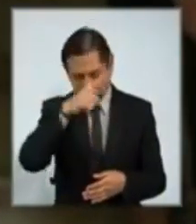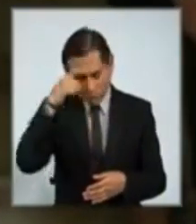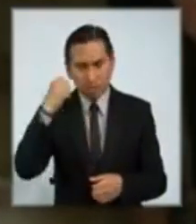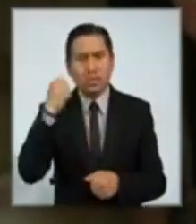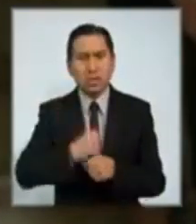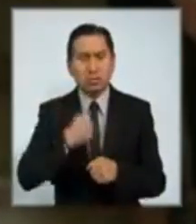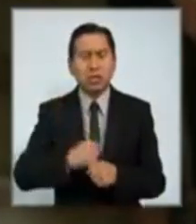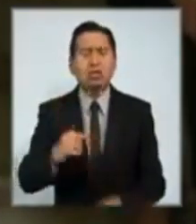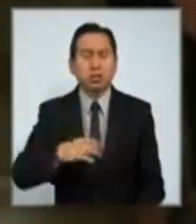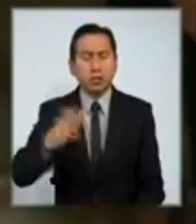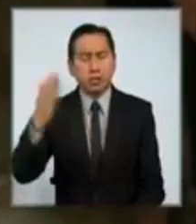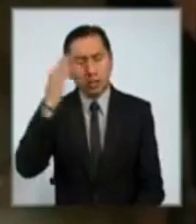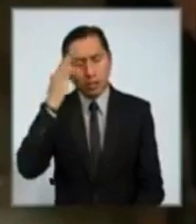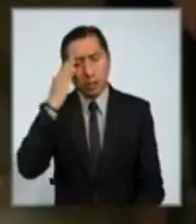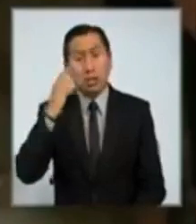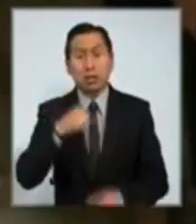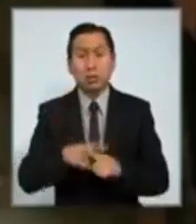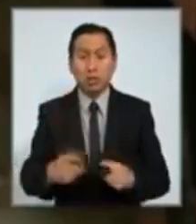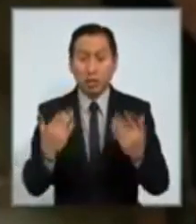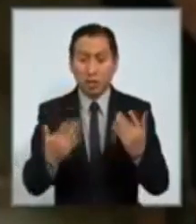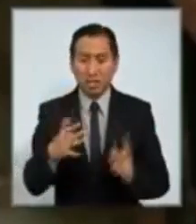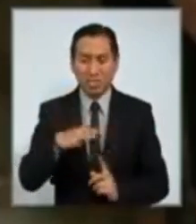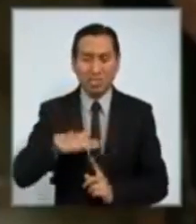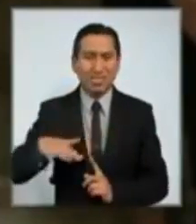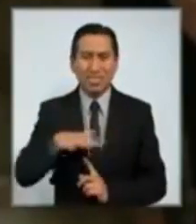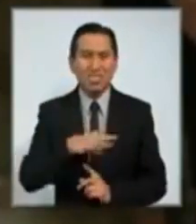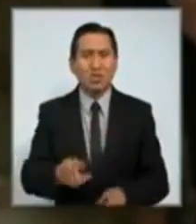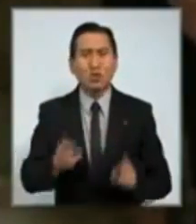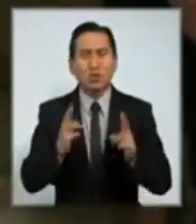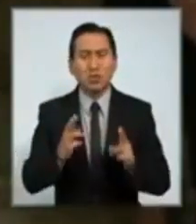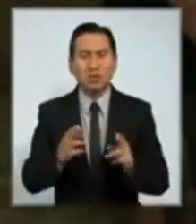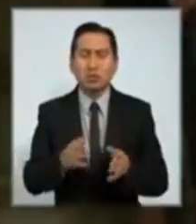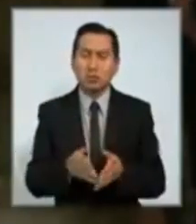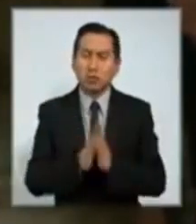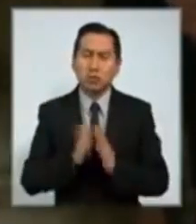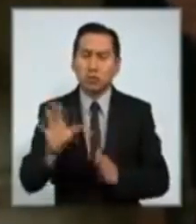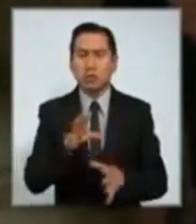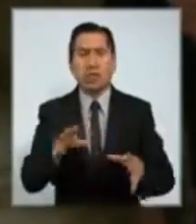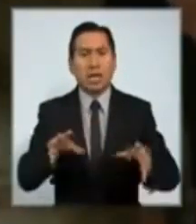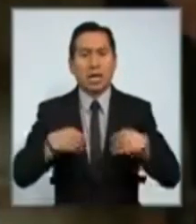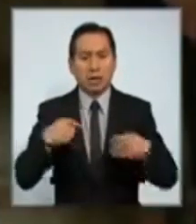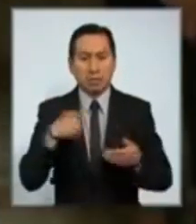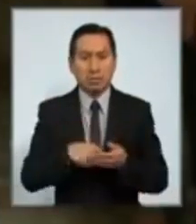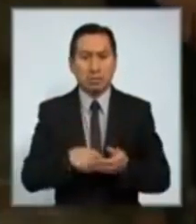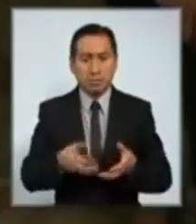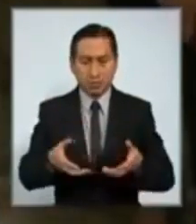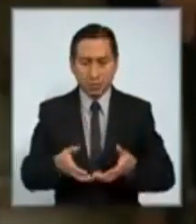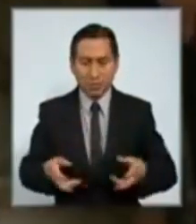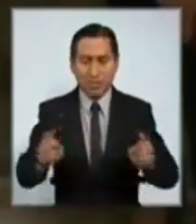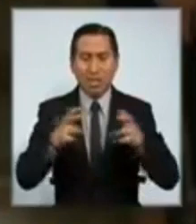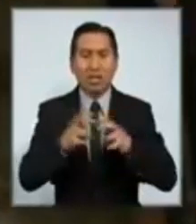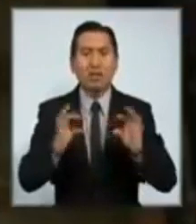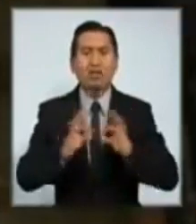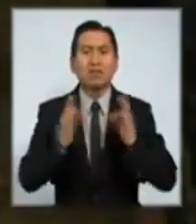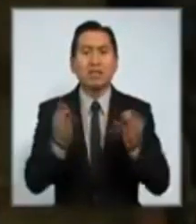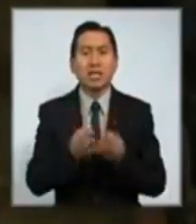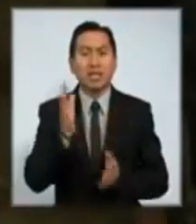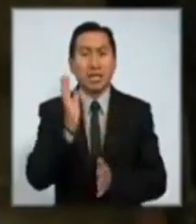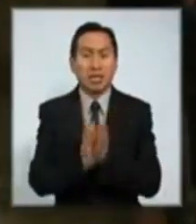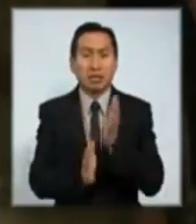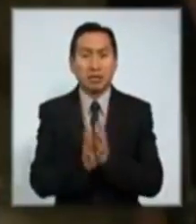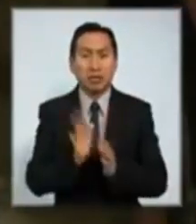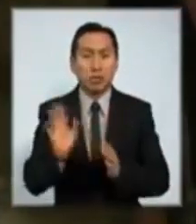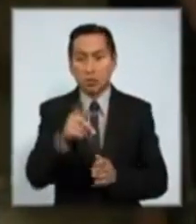esfuerzo. Pero en esta emergencia les pido que acepten la canasta familiar gratuita